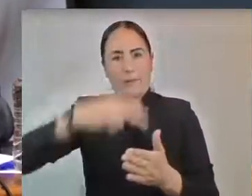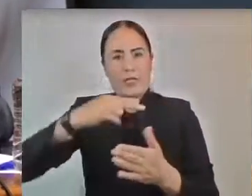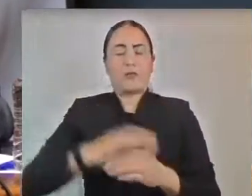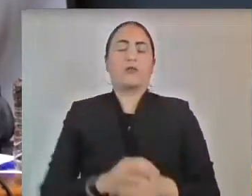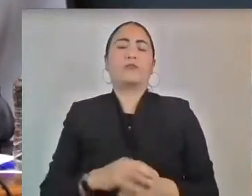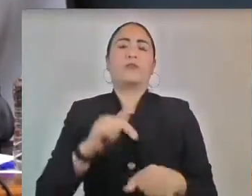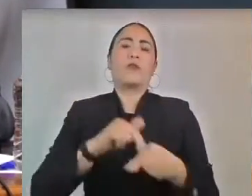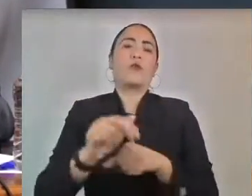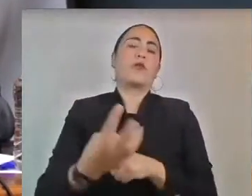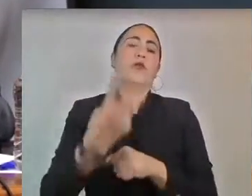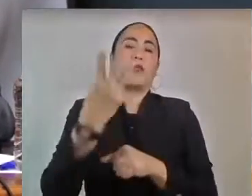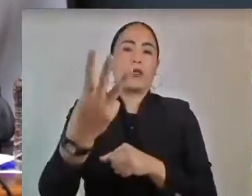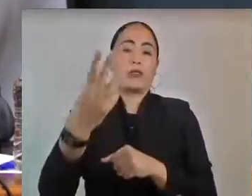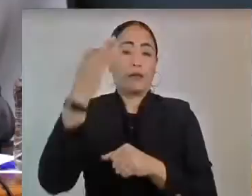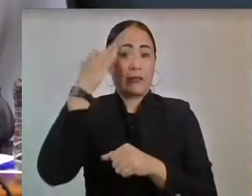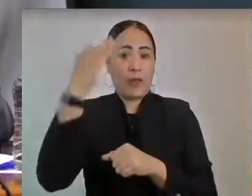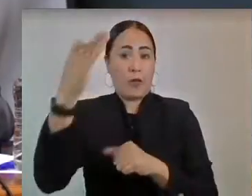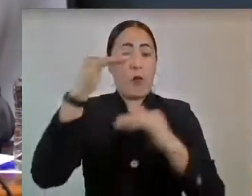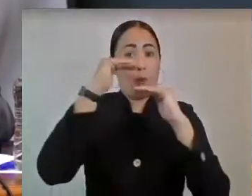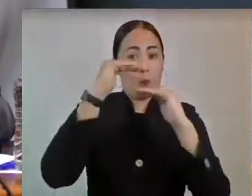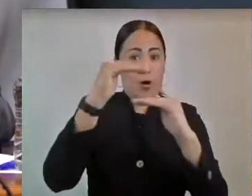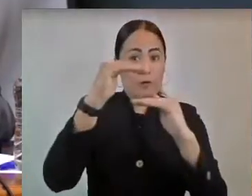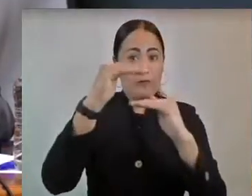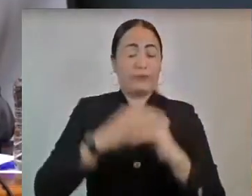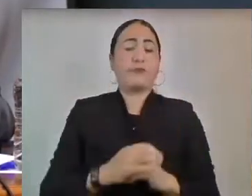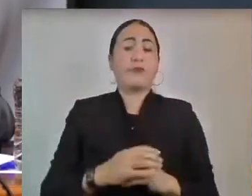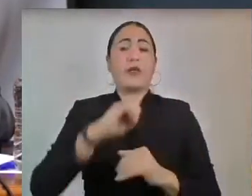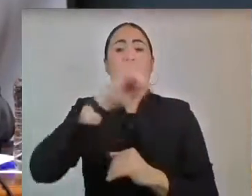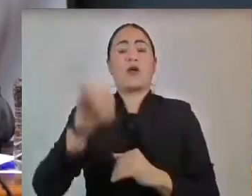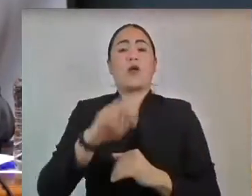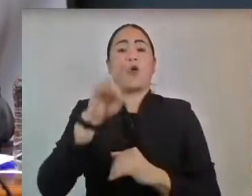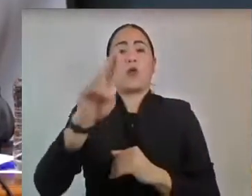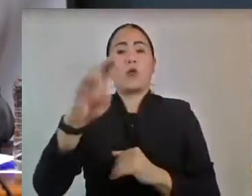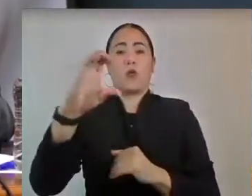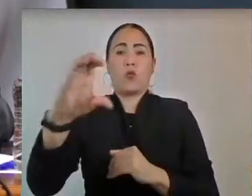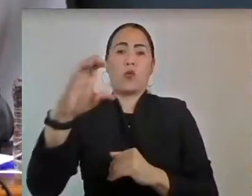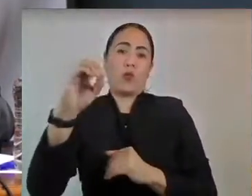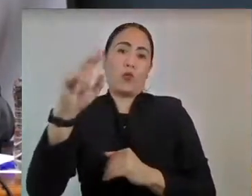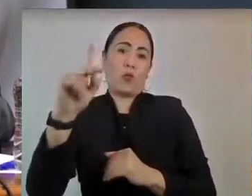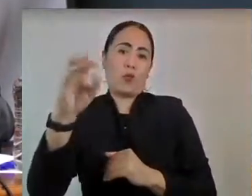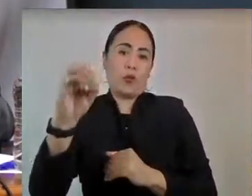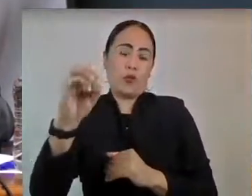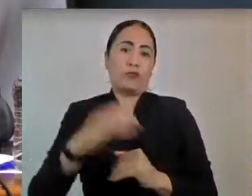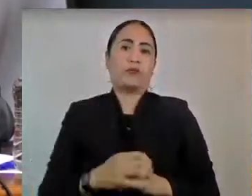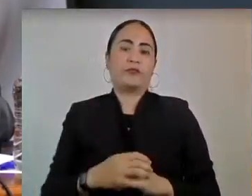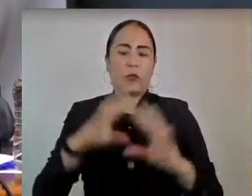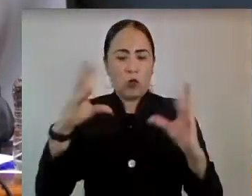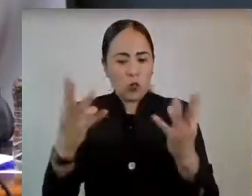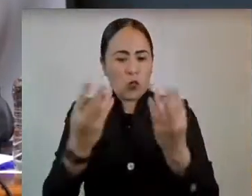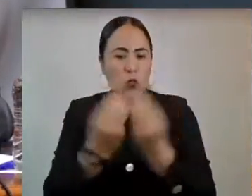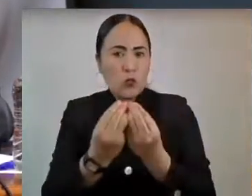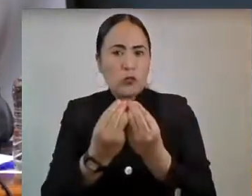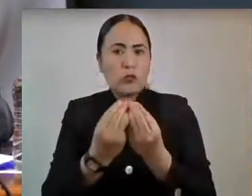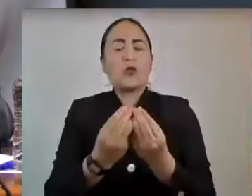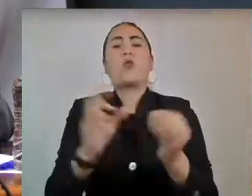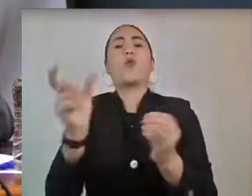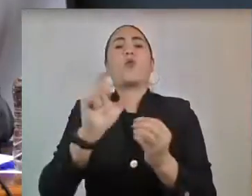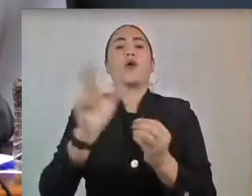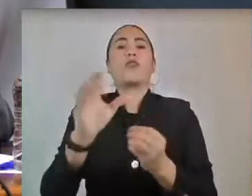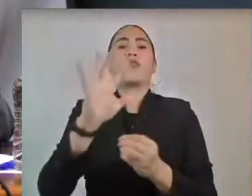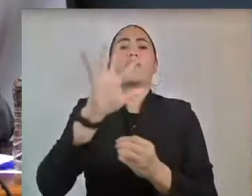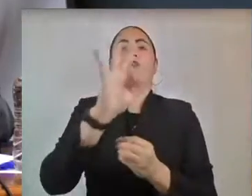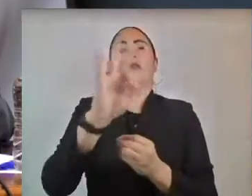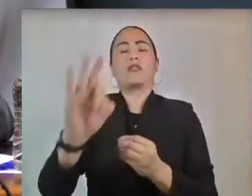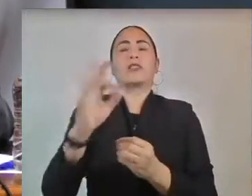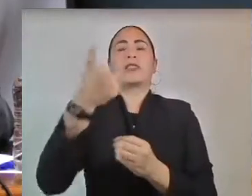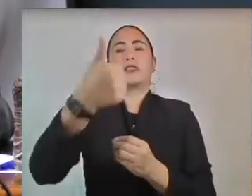plazo señalado en el numeral anterior, la Junta de Coordinación Política se reunirá el día 6 de agosto para realizar la